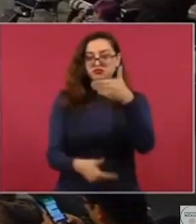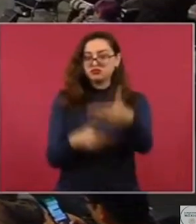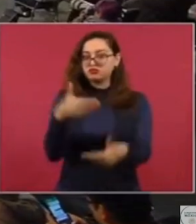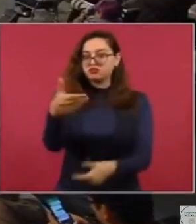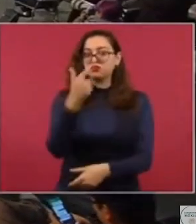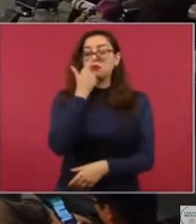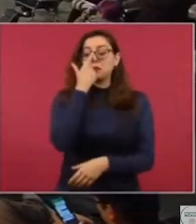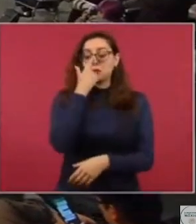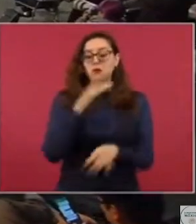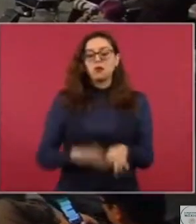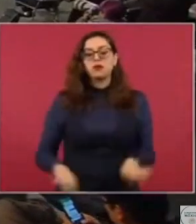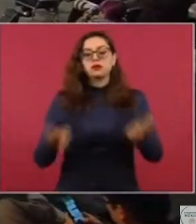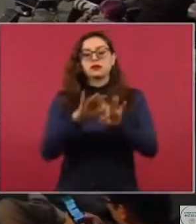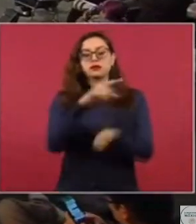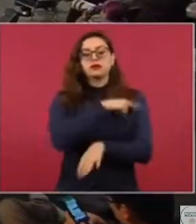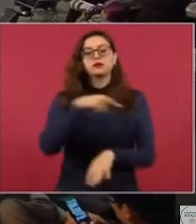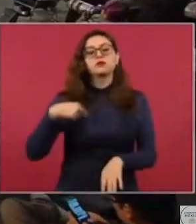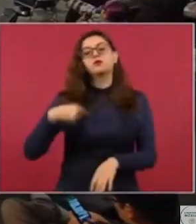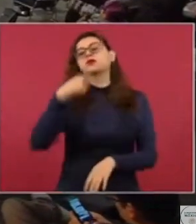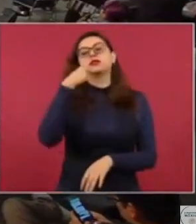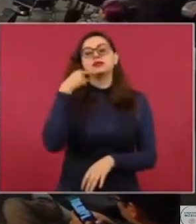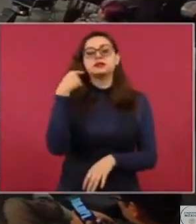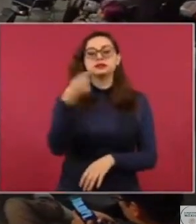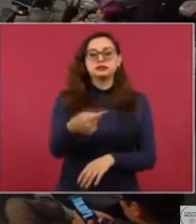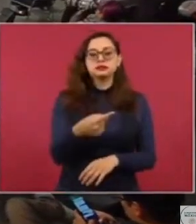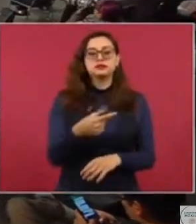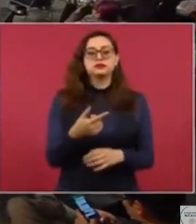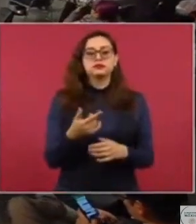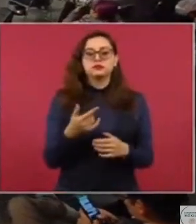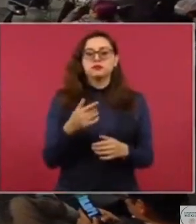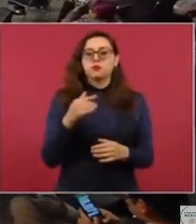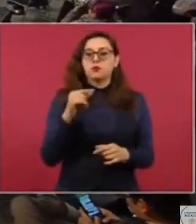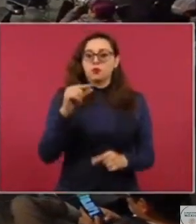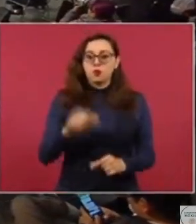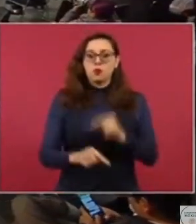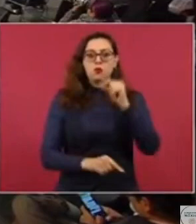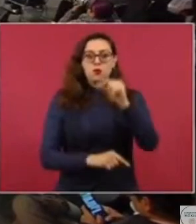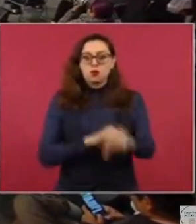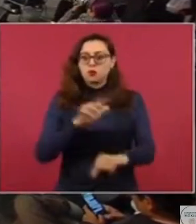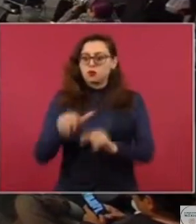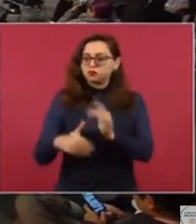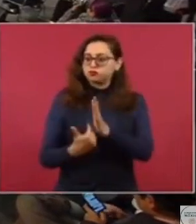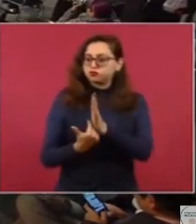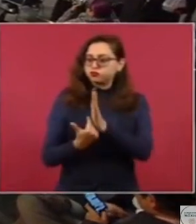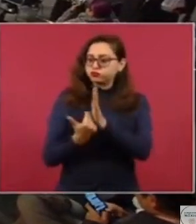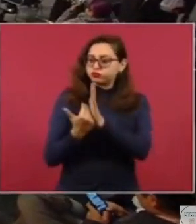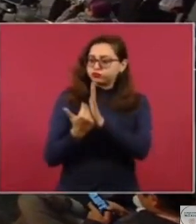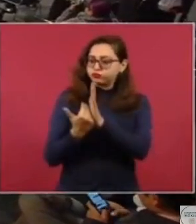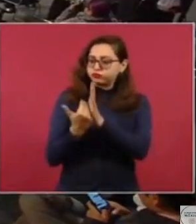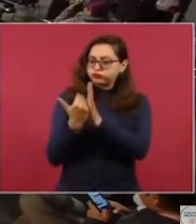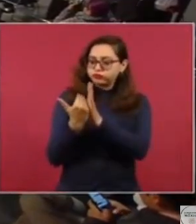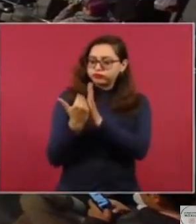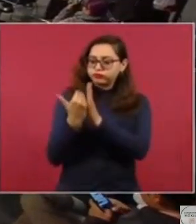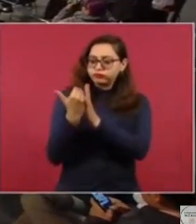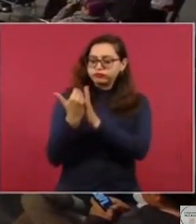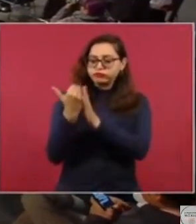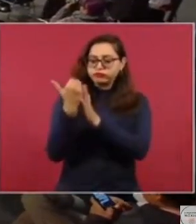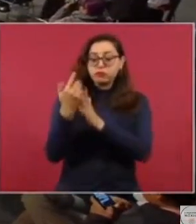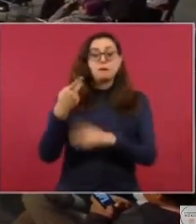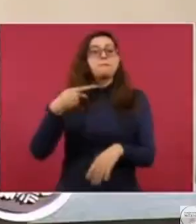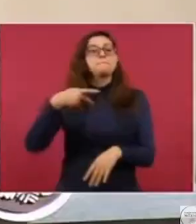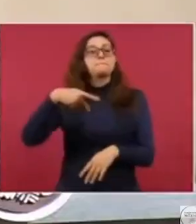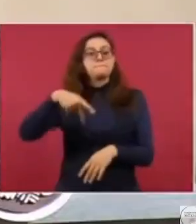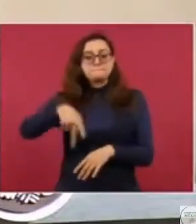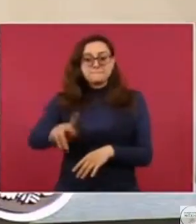que de manera creciente el trabajo de salvamento va concluyendo